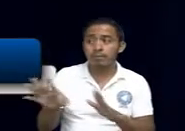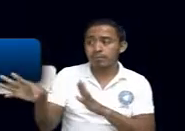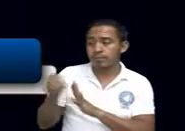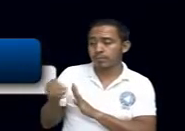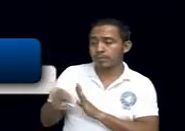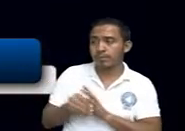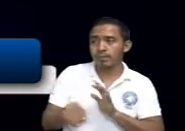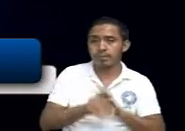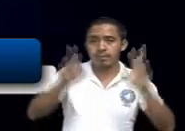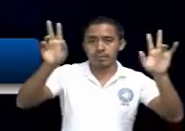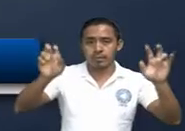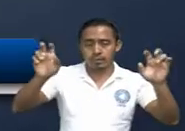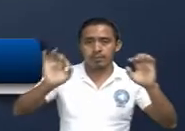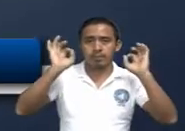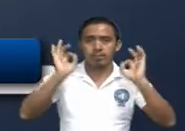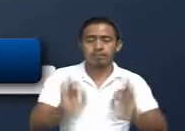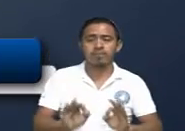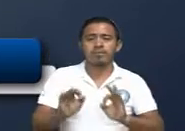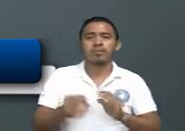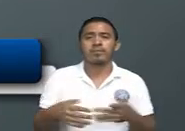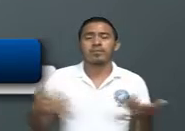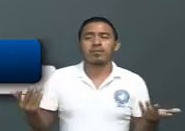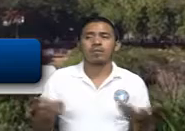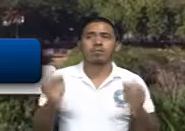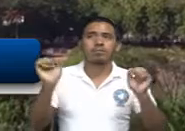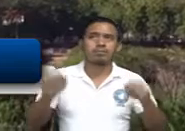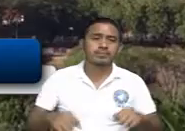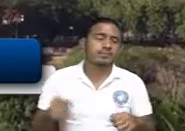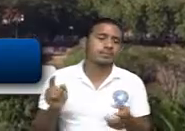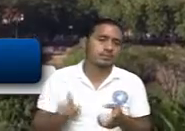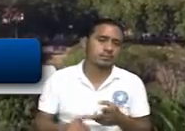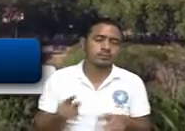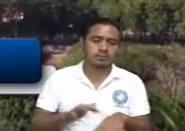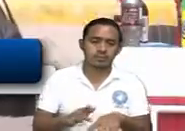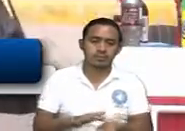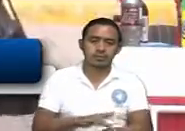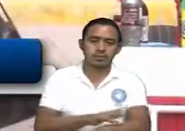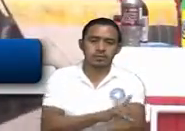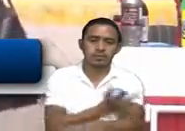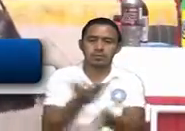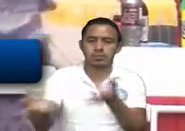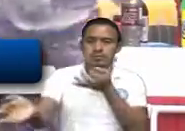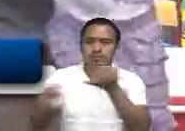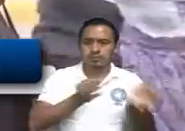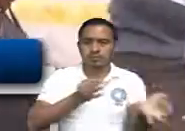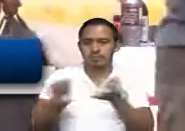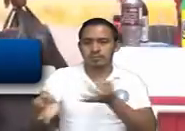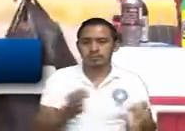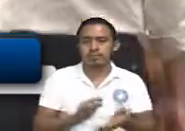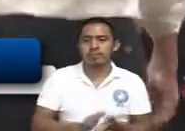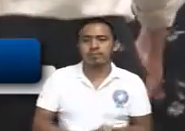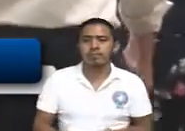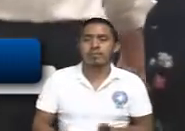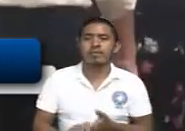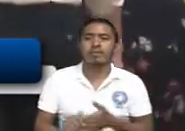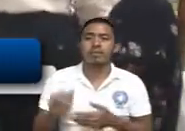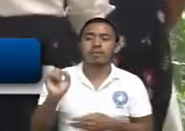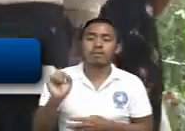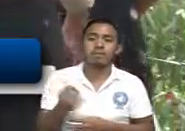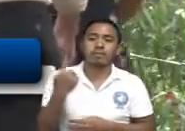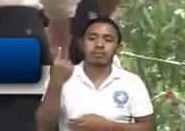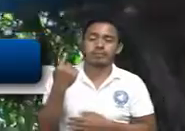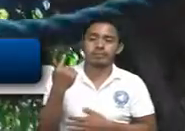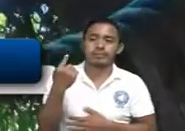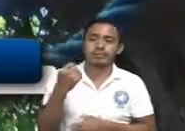de temas te sirve para aclarar, para expresar emociones? Entonces, evidentemente, entonces, en primer momento,